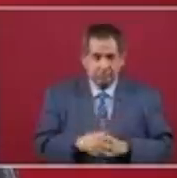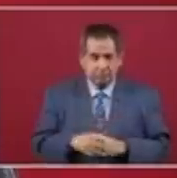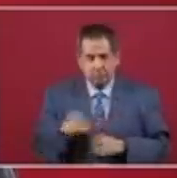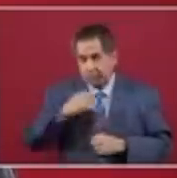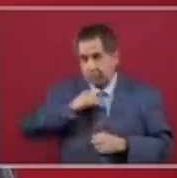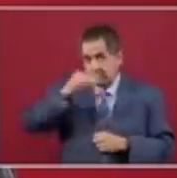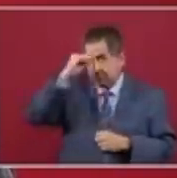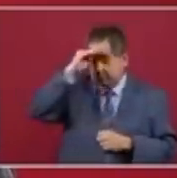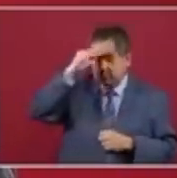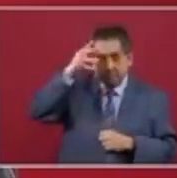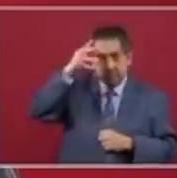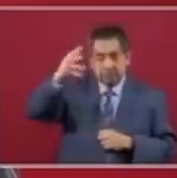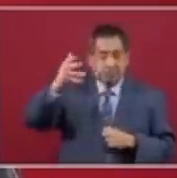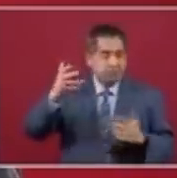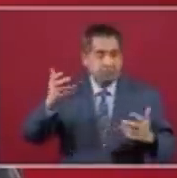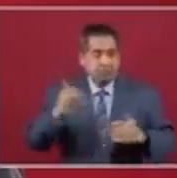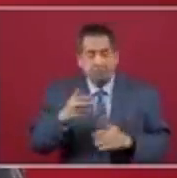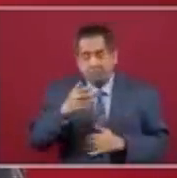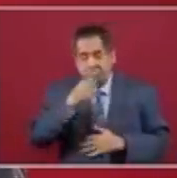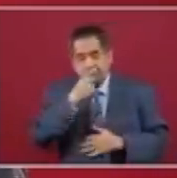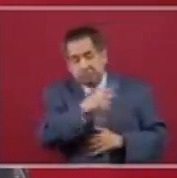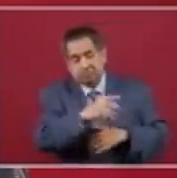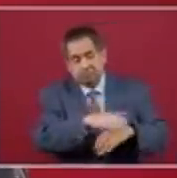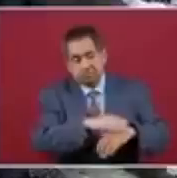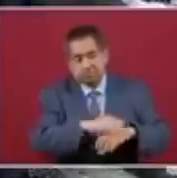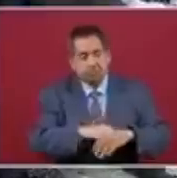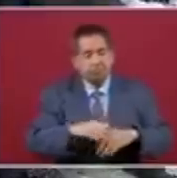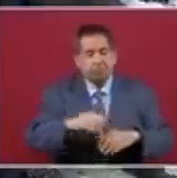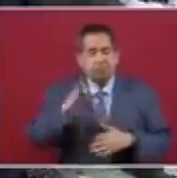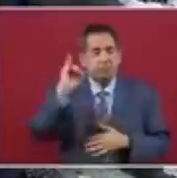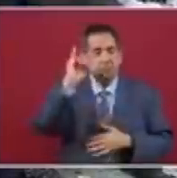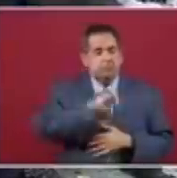contempla decirle a la jefa de